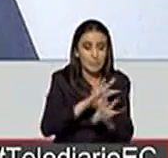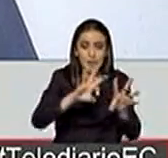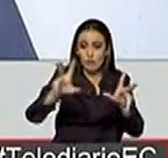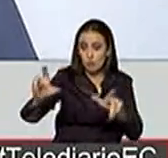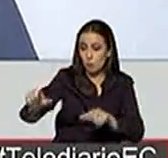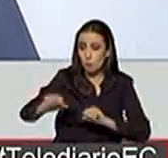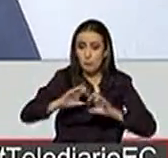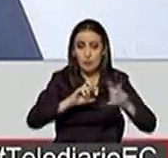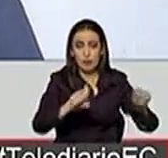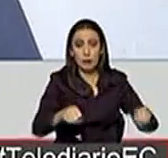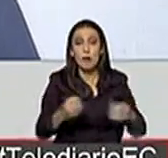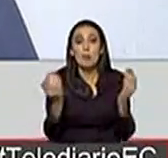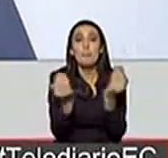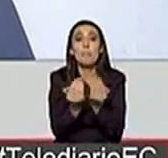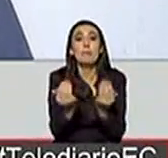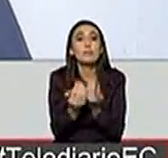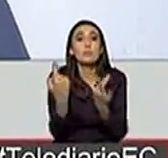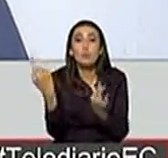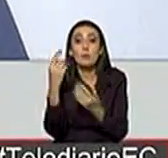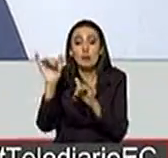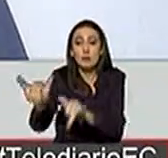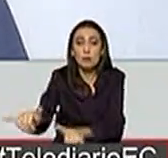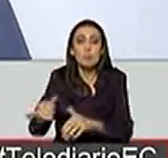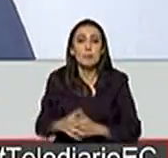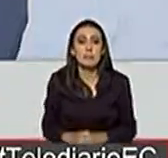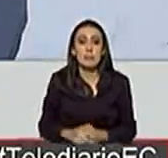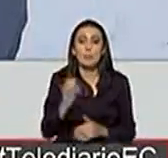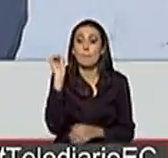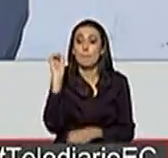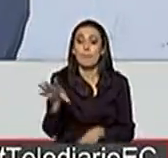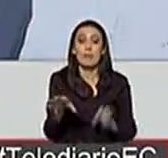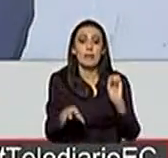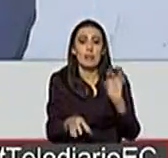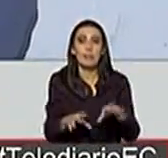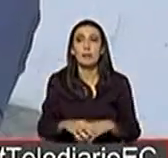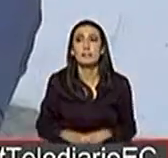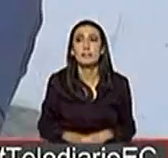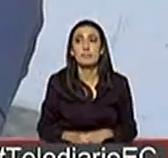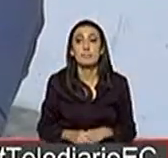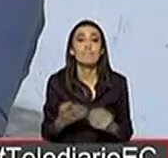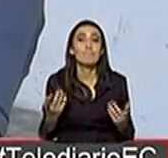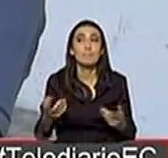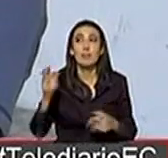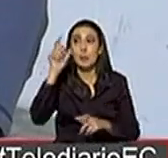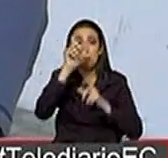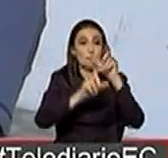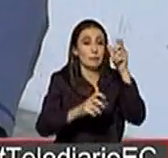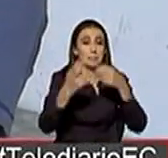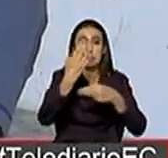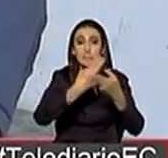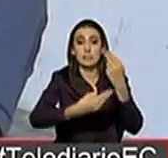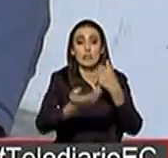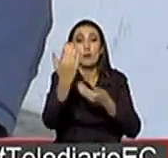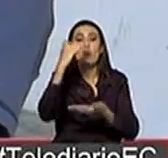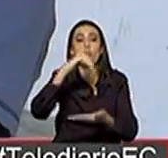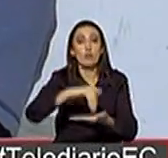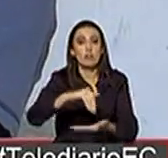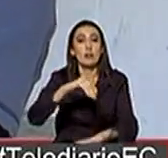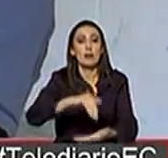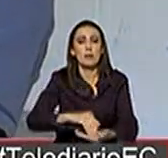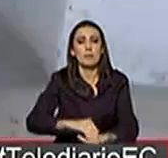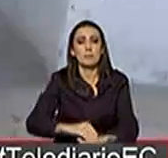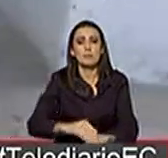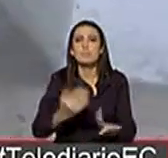nos dejaron basura nos dejaron vidrios de escombros piedras gente emprendedora que no tienen miedo a comenzar de nuevo pero por ahora se